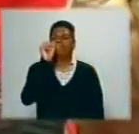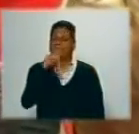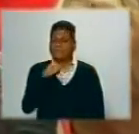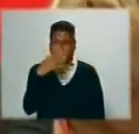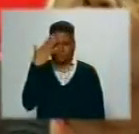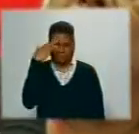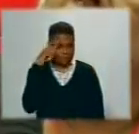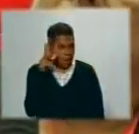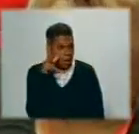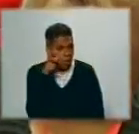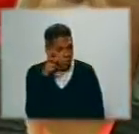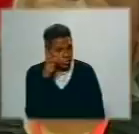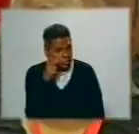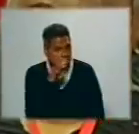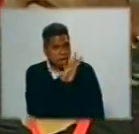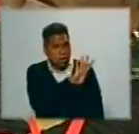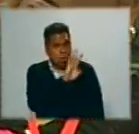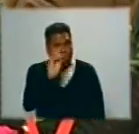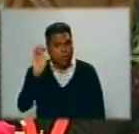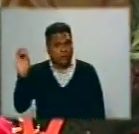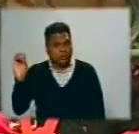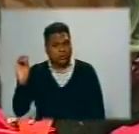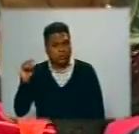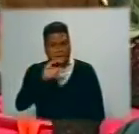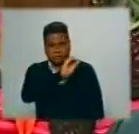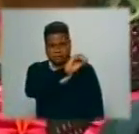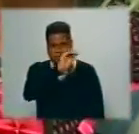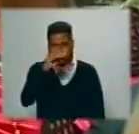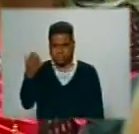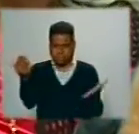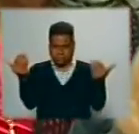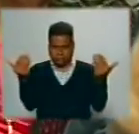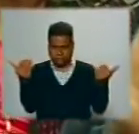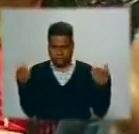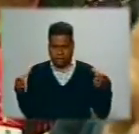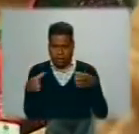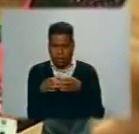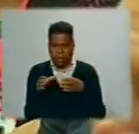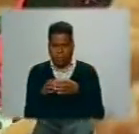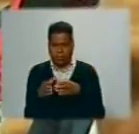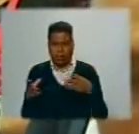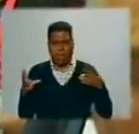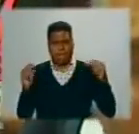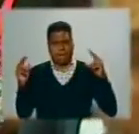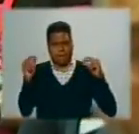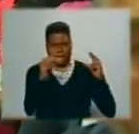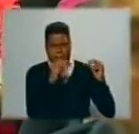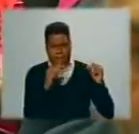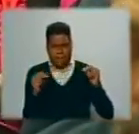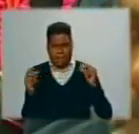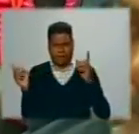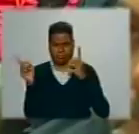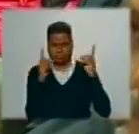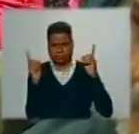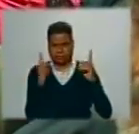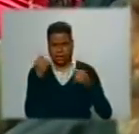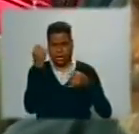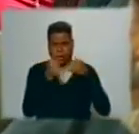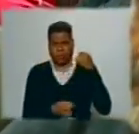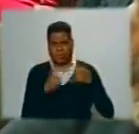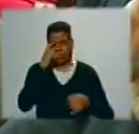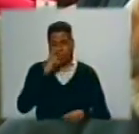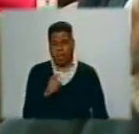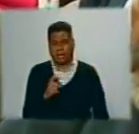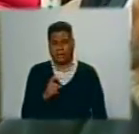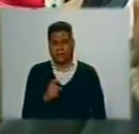más de 400 llamados que ha hecho nuestro presidente Nicolás Maduro en el último año para que